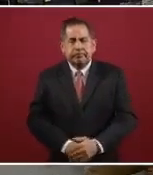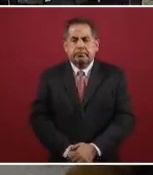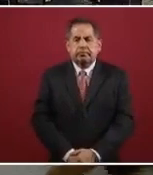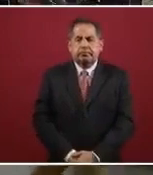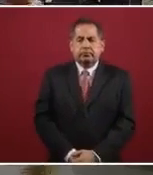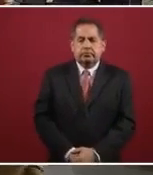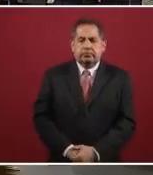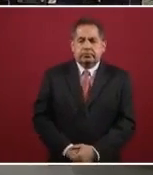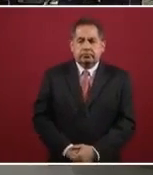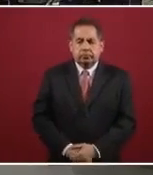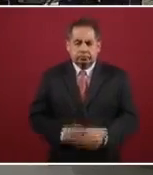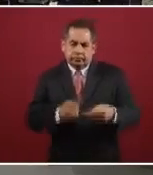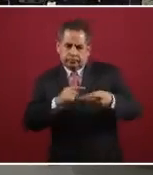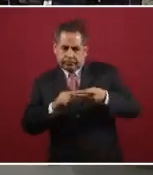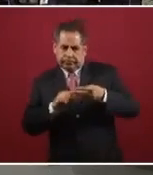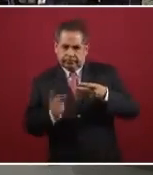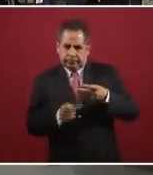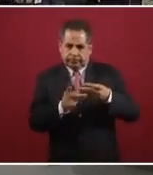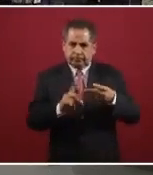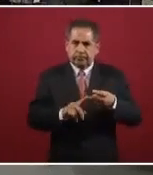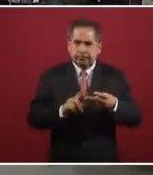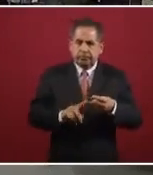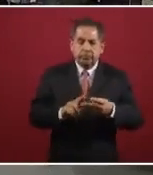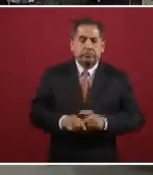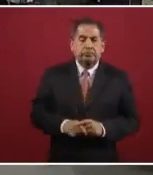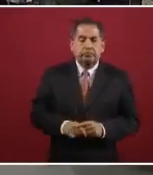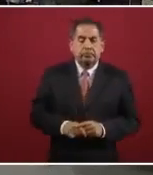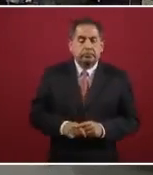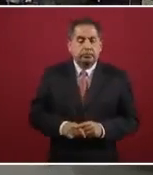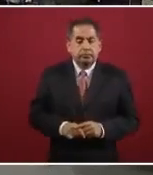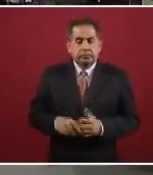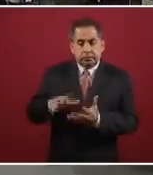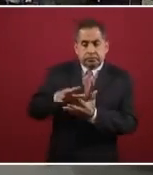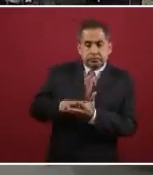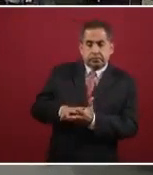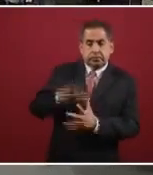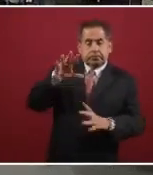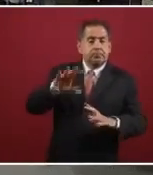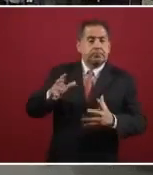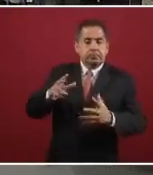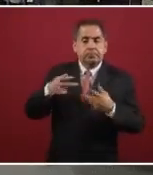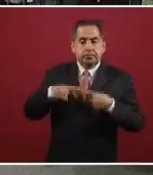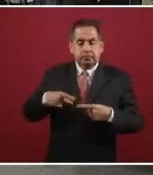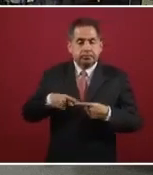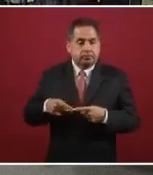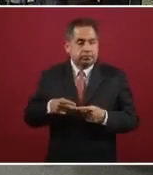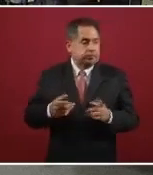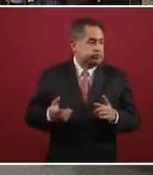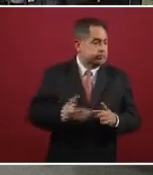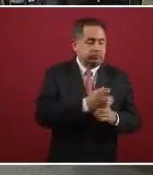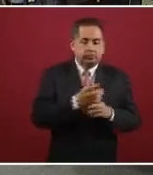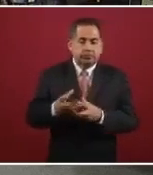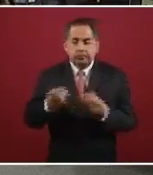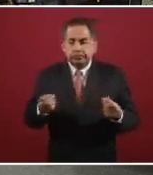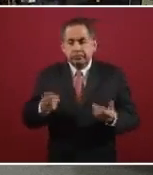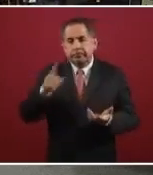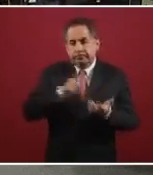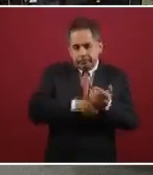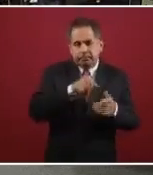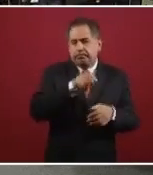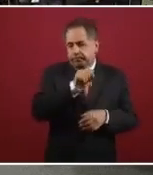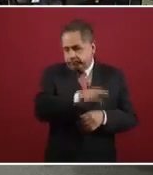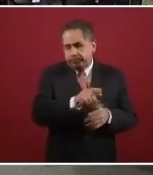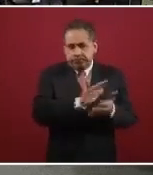Bueno, empezando por la última pregunta, evidentemente la mayor parte de la desaparición de personas está asociada a actividades delictivas